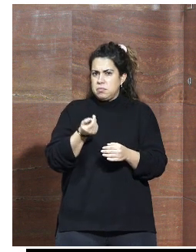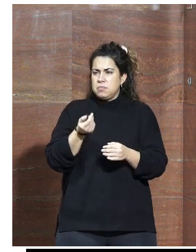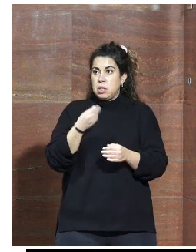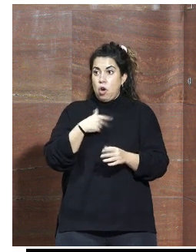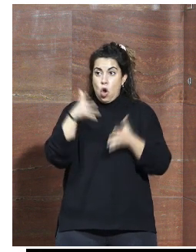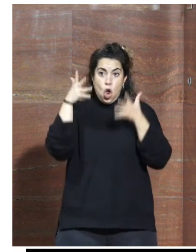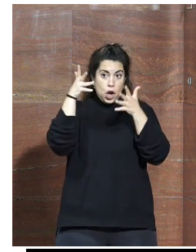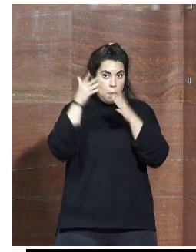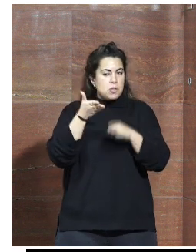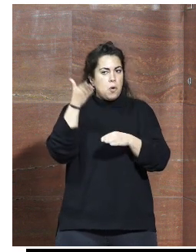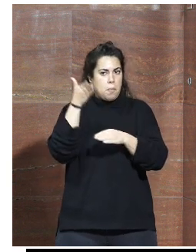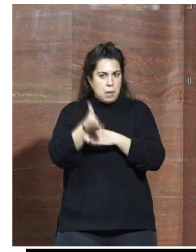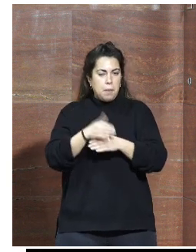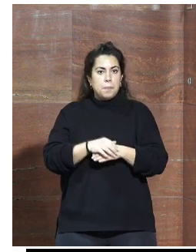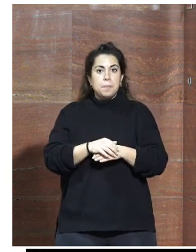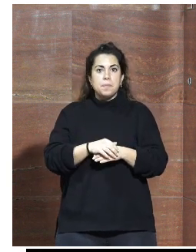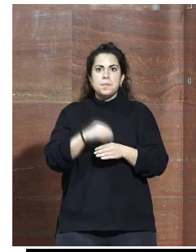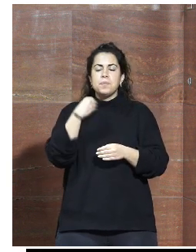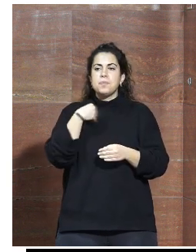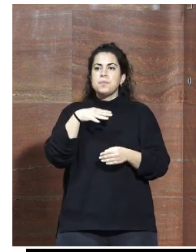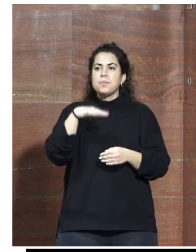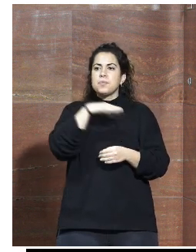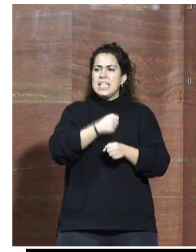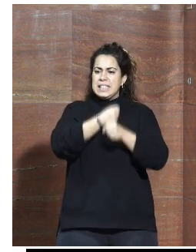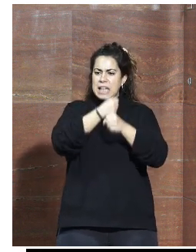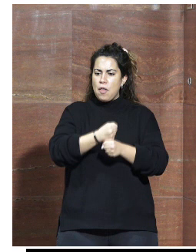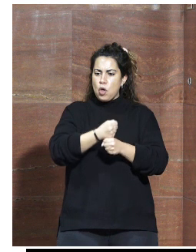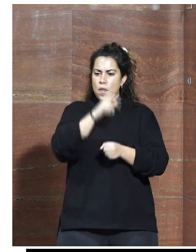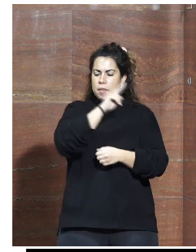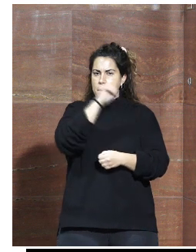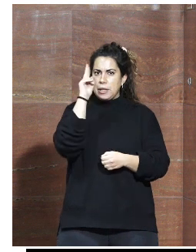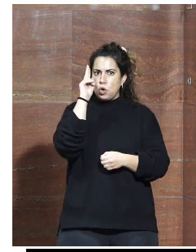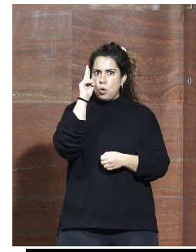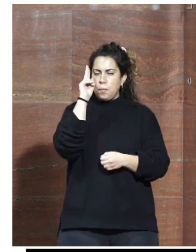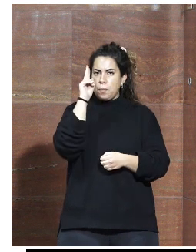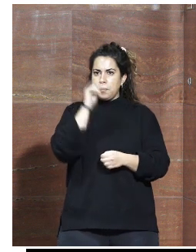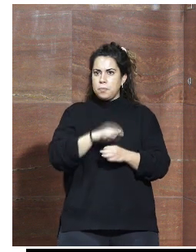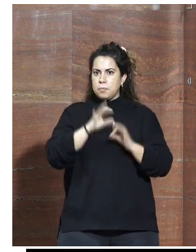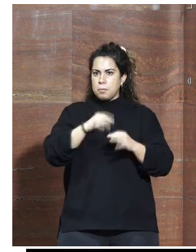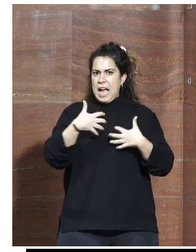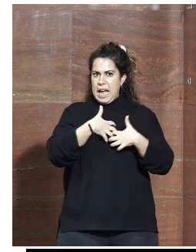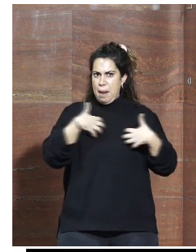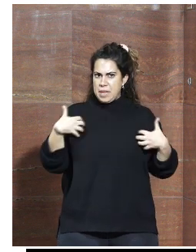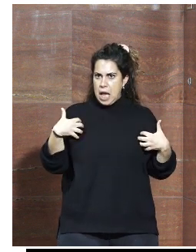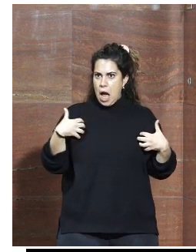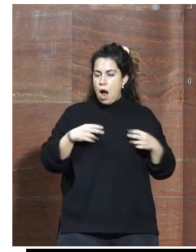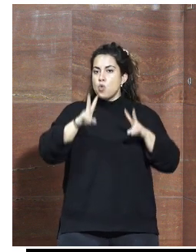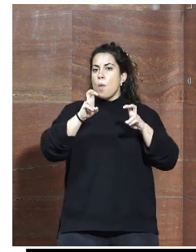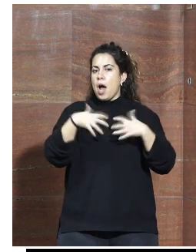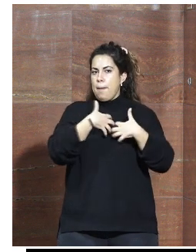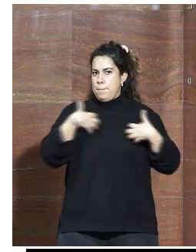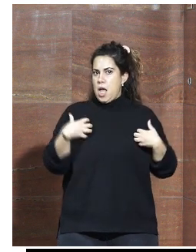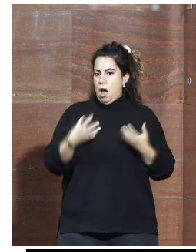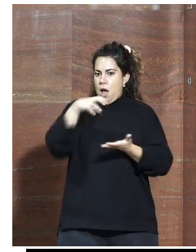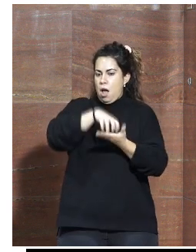algún día, que están en la estación de metro de Gran Vía, en la nueva estación de metro de Gran Vía. Son